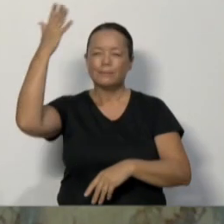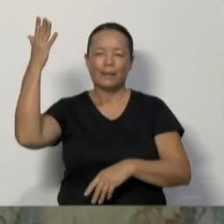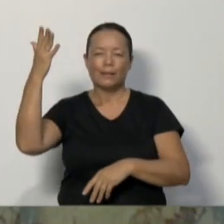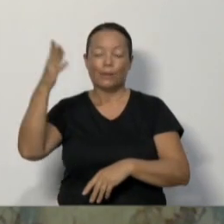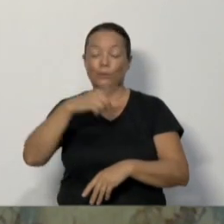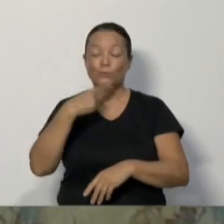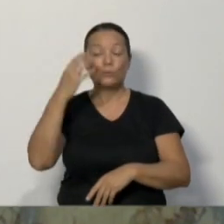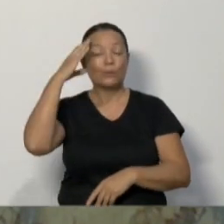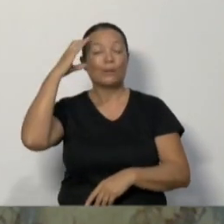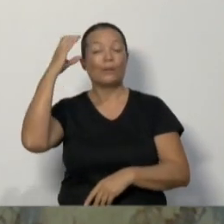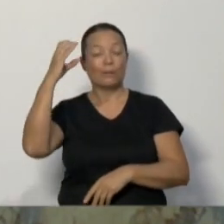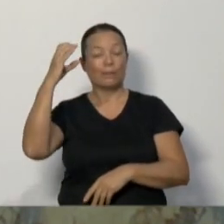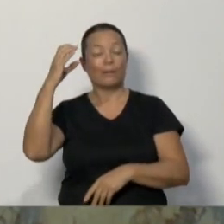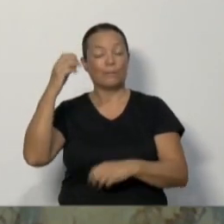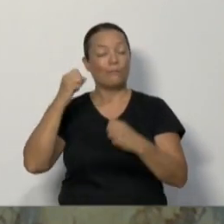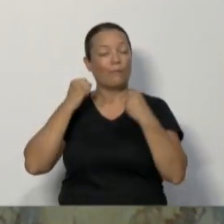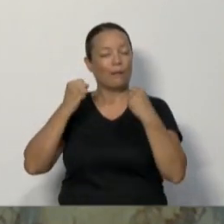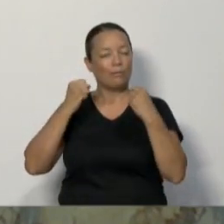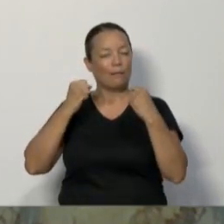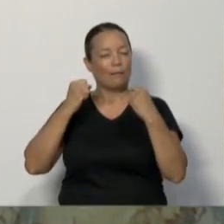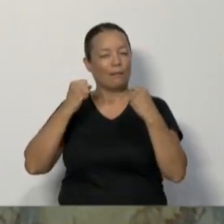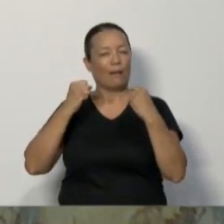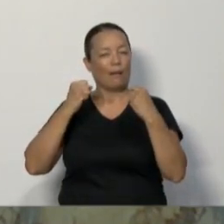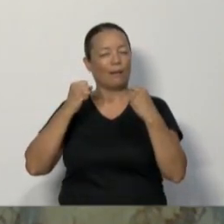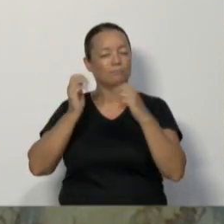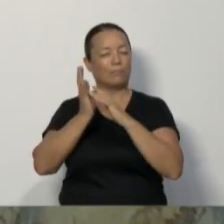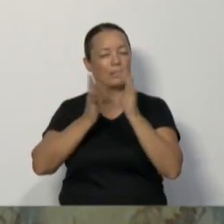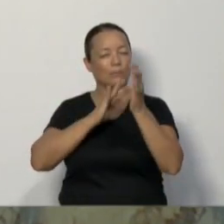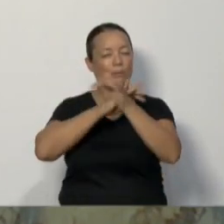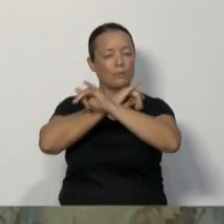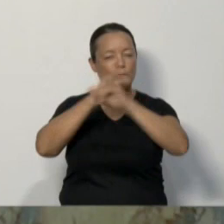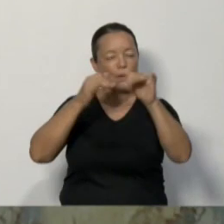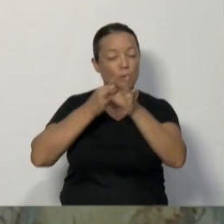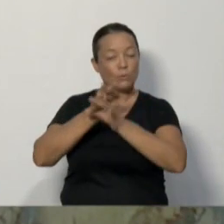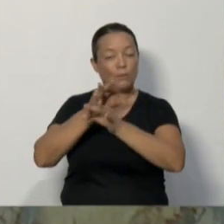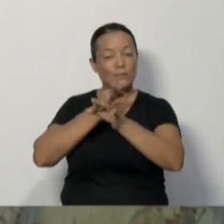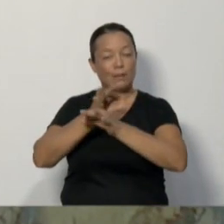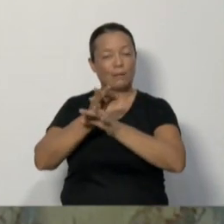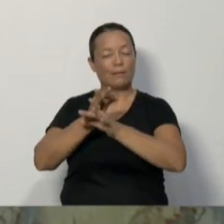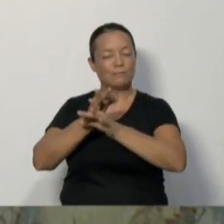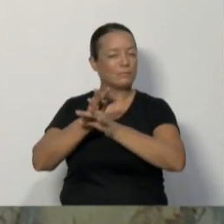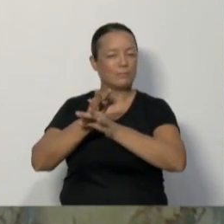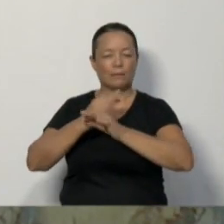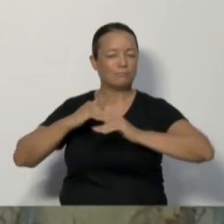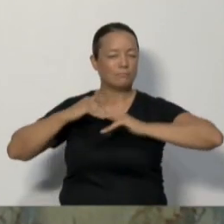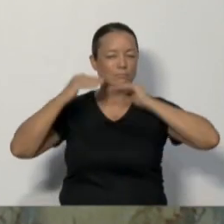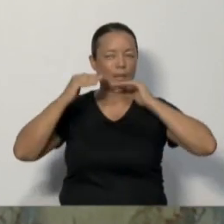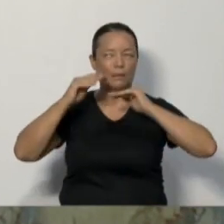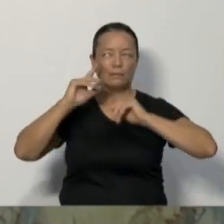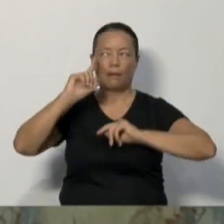siempre recordemos su valentía apostólica y sus enseñanzas llenas de